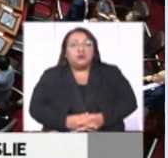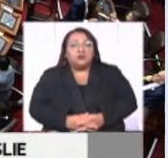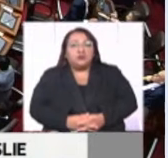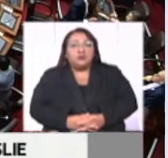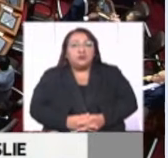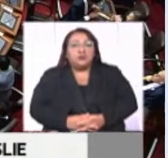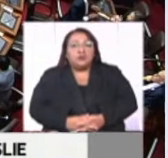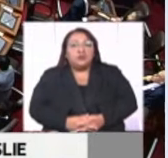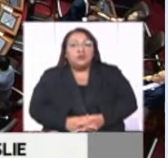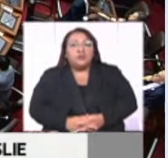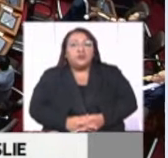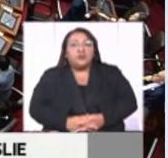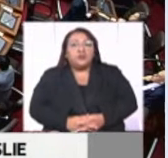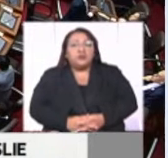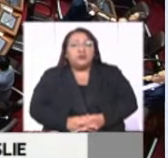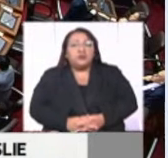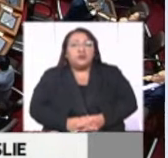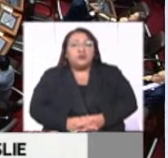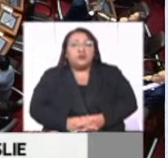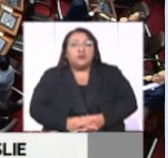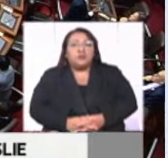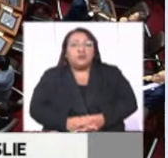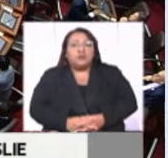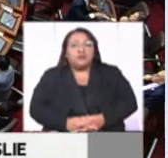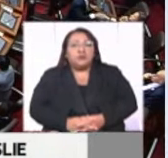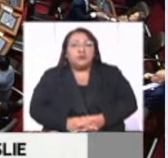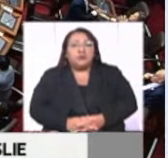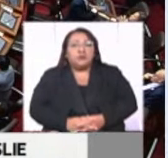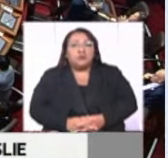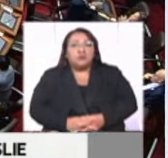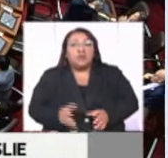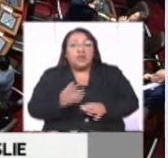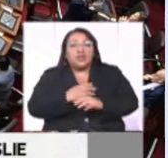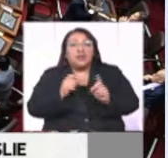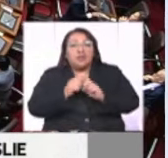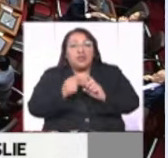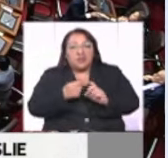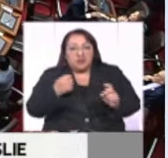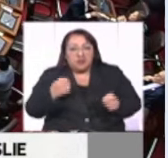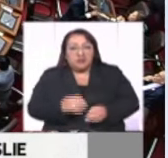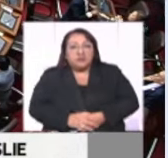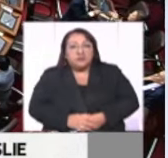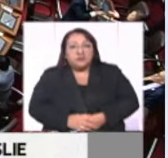Congresista Paredes, el congresista Cabero ha retirado la palabra.